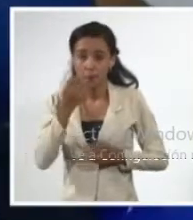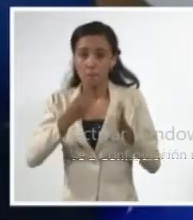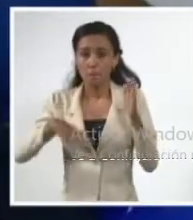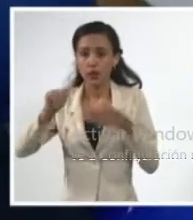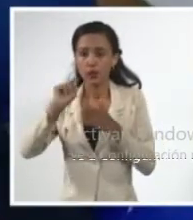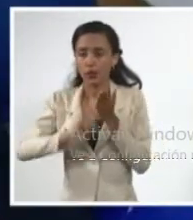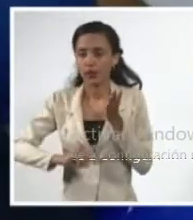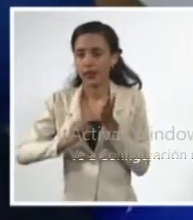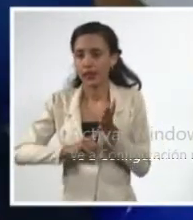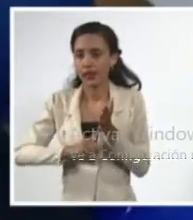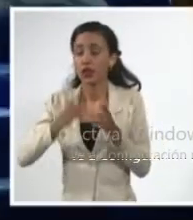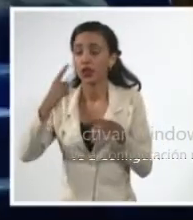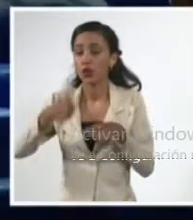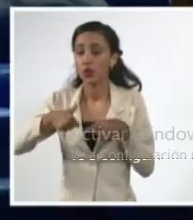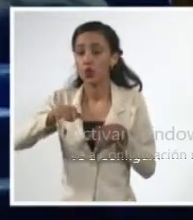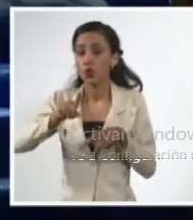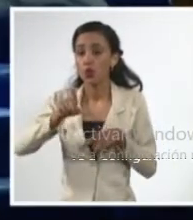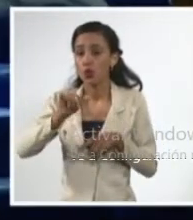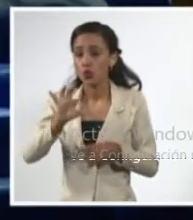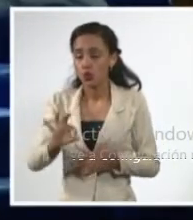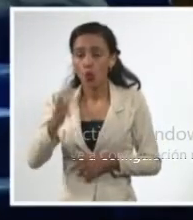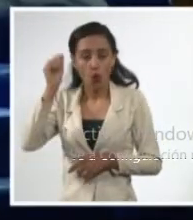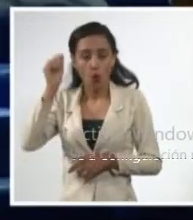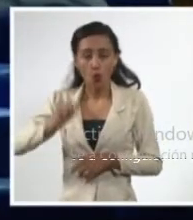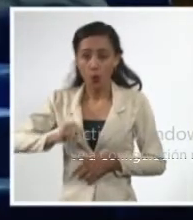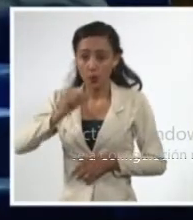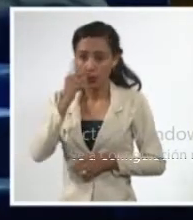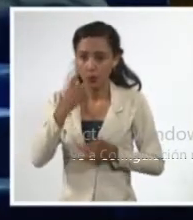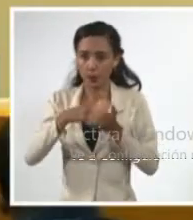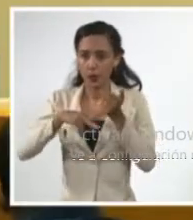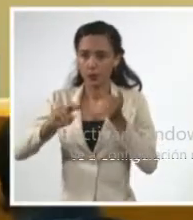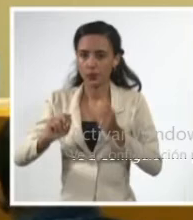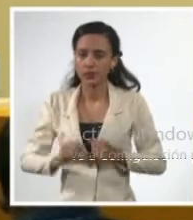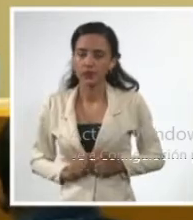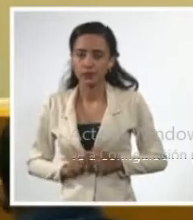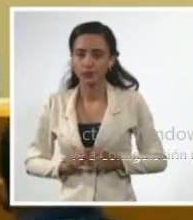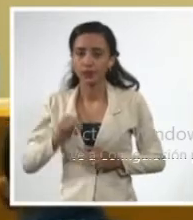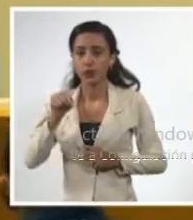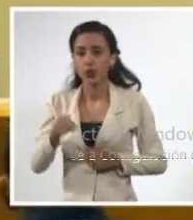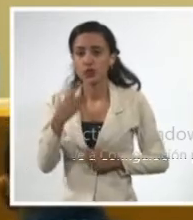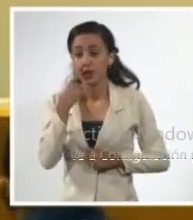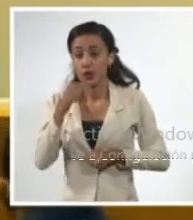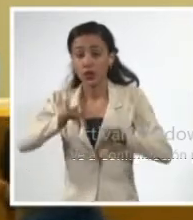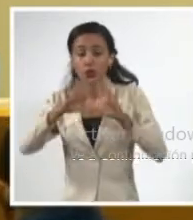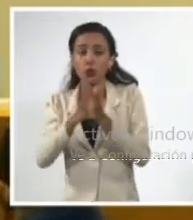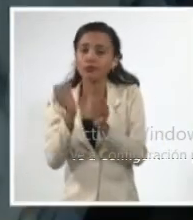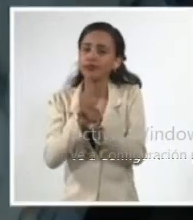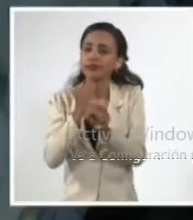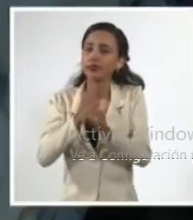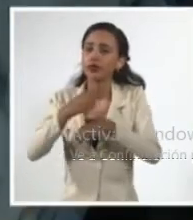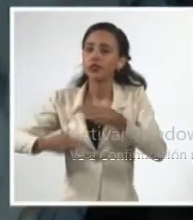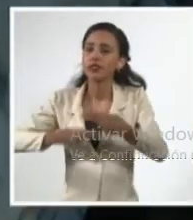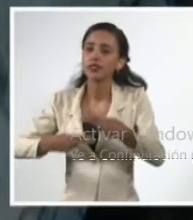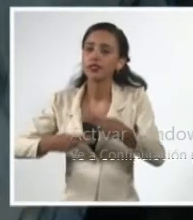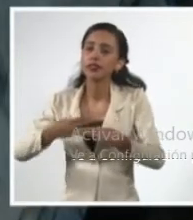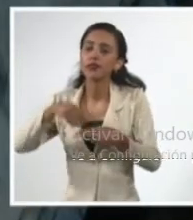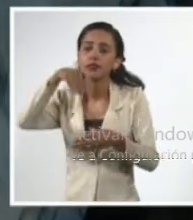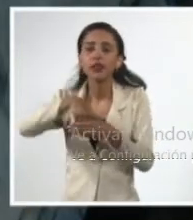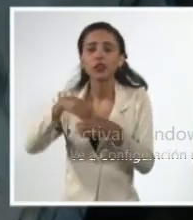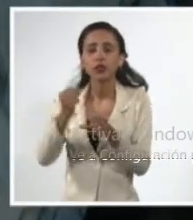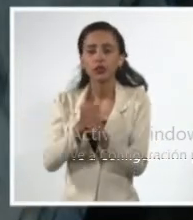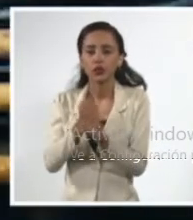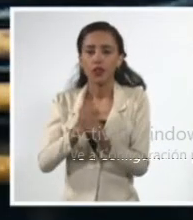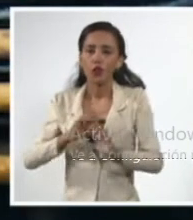y Julio César Estupiñán Rodríguez, gobernador de la provincia. Hoy se monta todo un esquema de obra de lo que se ejecutará como parte de las acciones